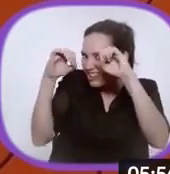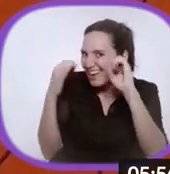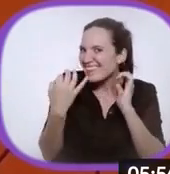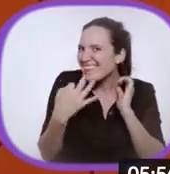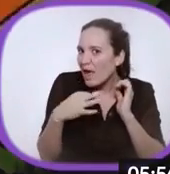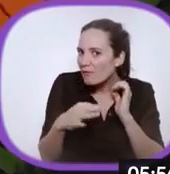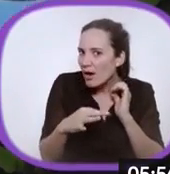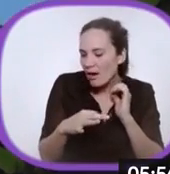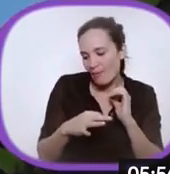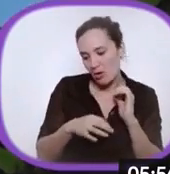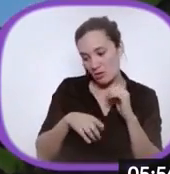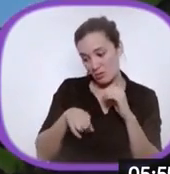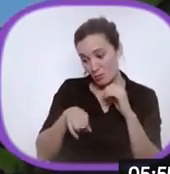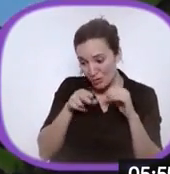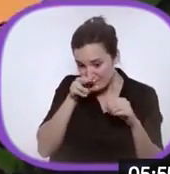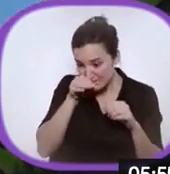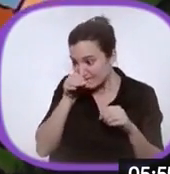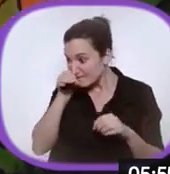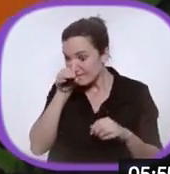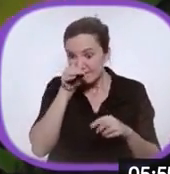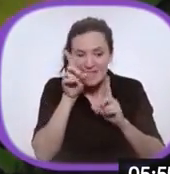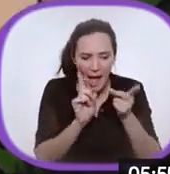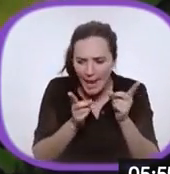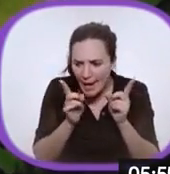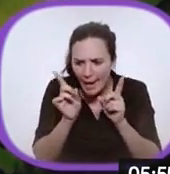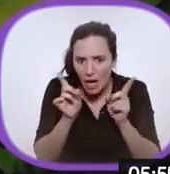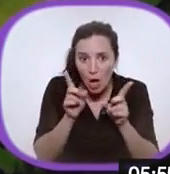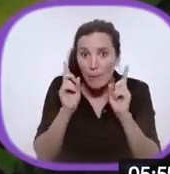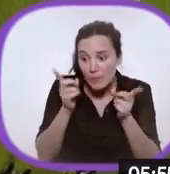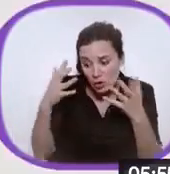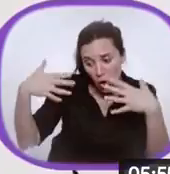hallarlo. Milú, intenta encontrar al profesor.